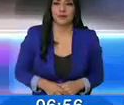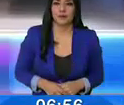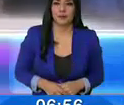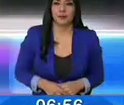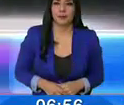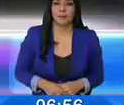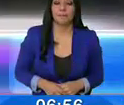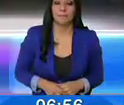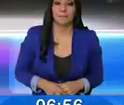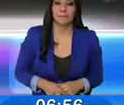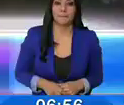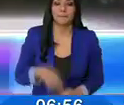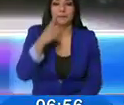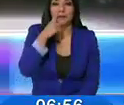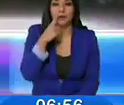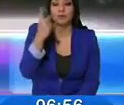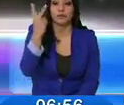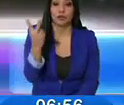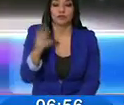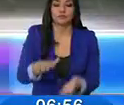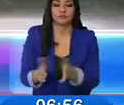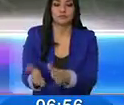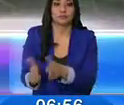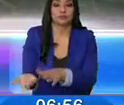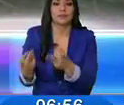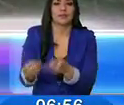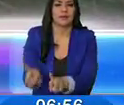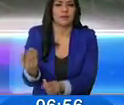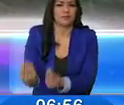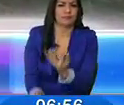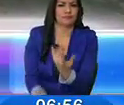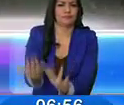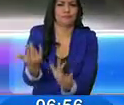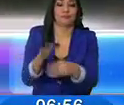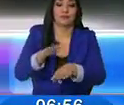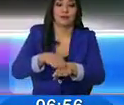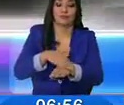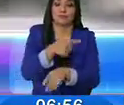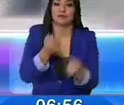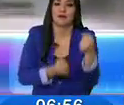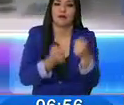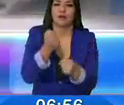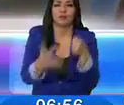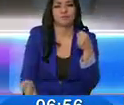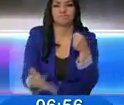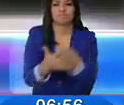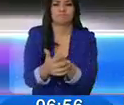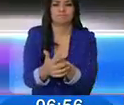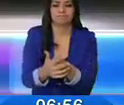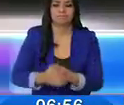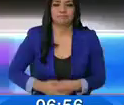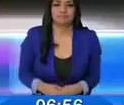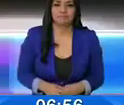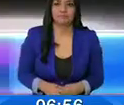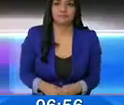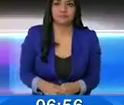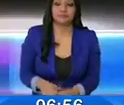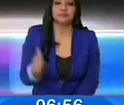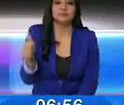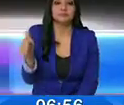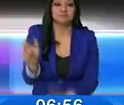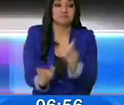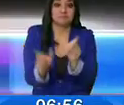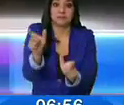Calcinados quedaron los cuerpos de dos hombres, luego de que el vehículo en que se transportaban sufriera un aparatoso accidente de tránsito. Por versiones de